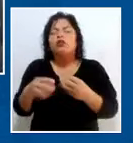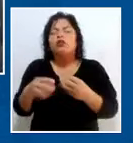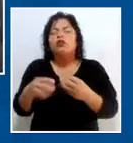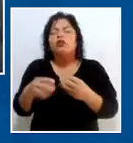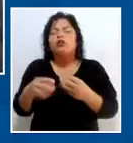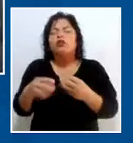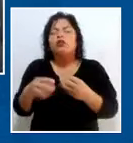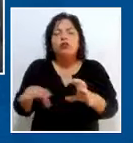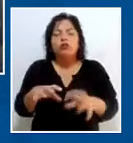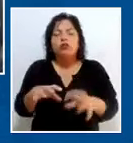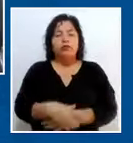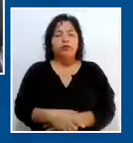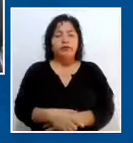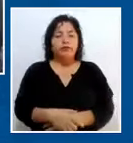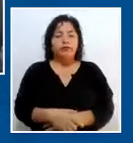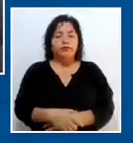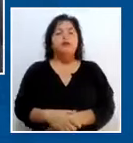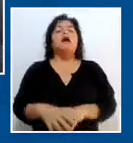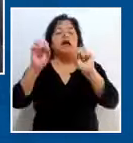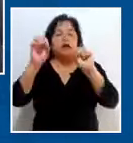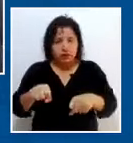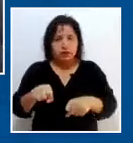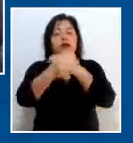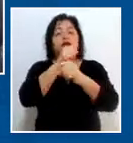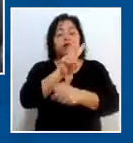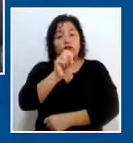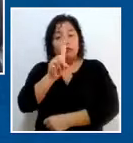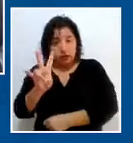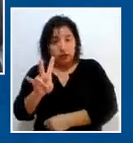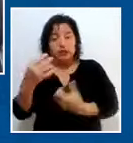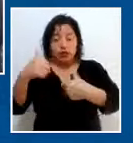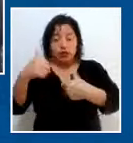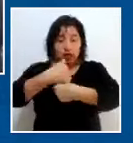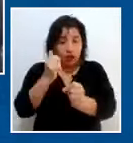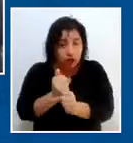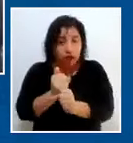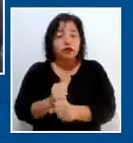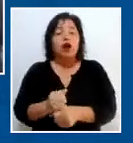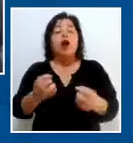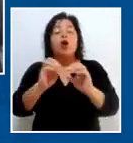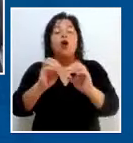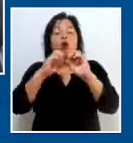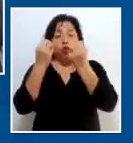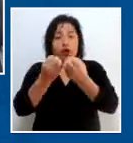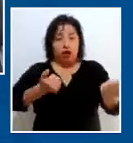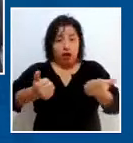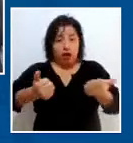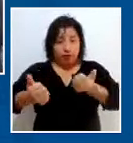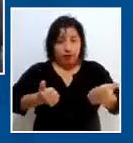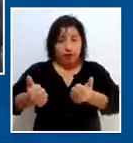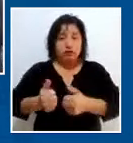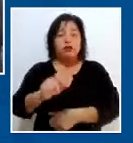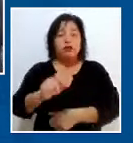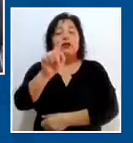Sí, efectivamente, desde el 2017 se crea un órgano administrativo que es el Tribunal de Transparencia